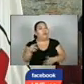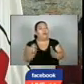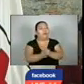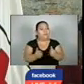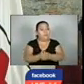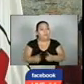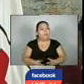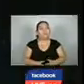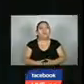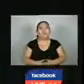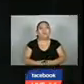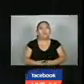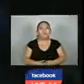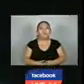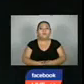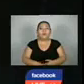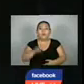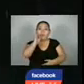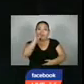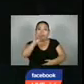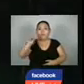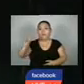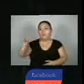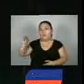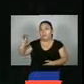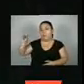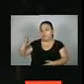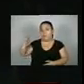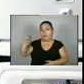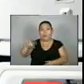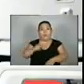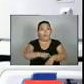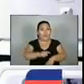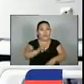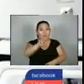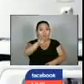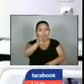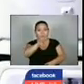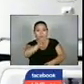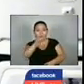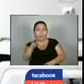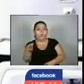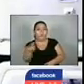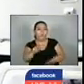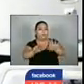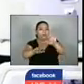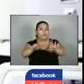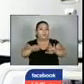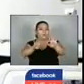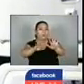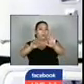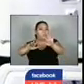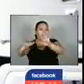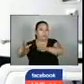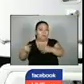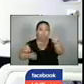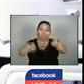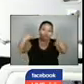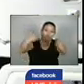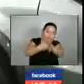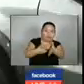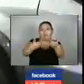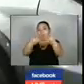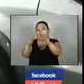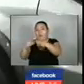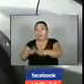provocan accidentes. Según el Viceministerio de Transporte, durante el 2022 se reportan 8.933 accidentes de